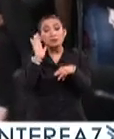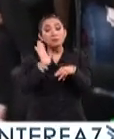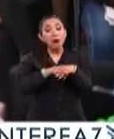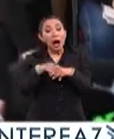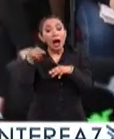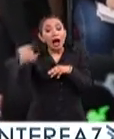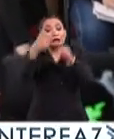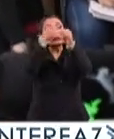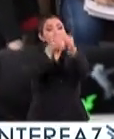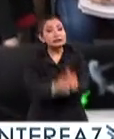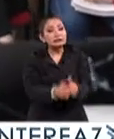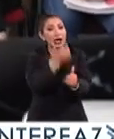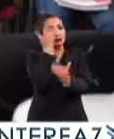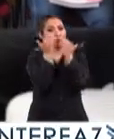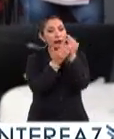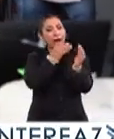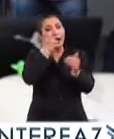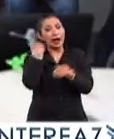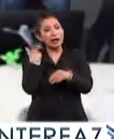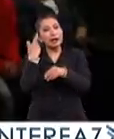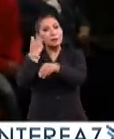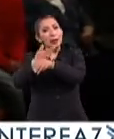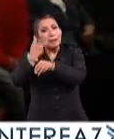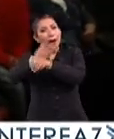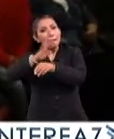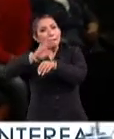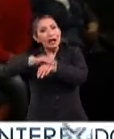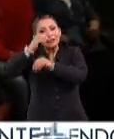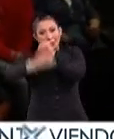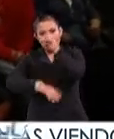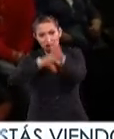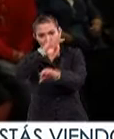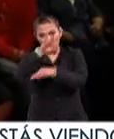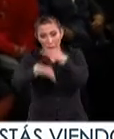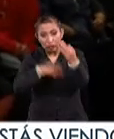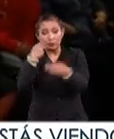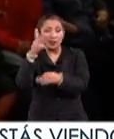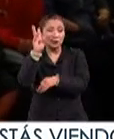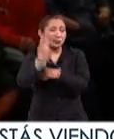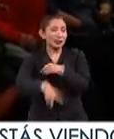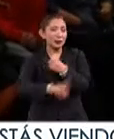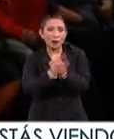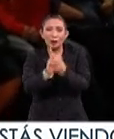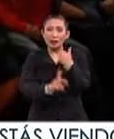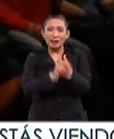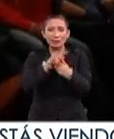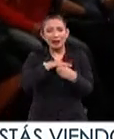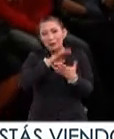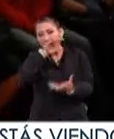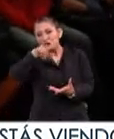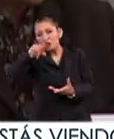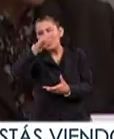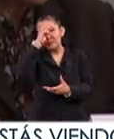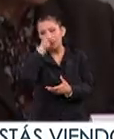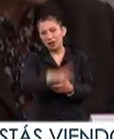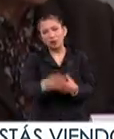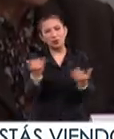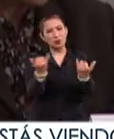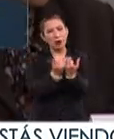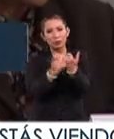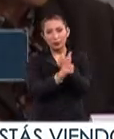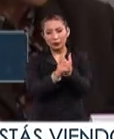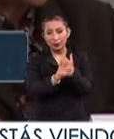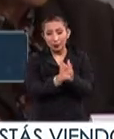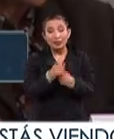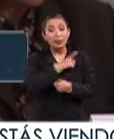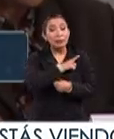incrementar la permanencia en la educación media superior, un problema que desgraciadamente se generaliza en todo el país. Tenemos que